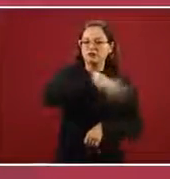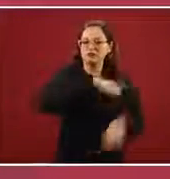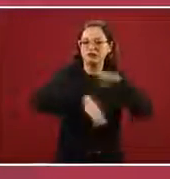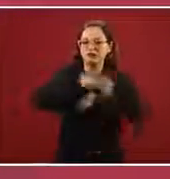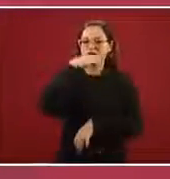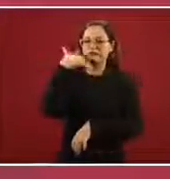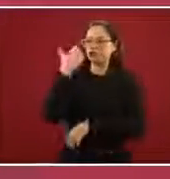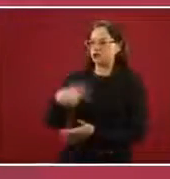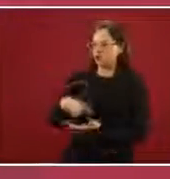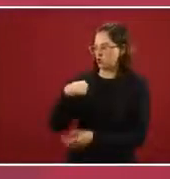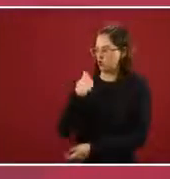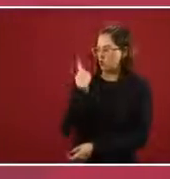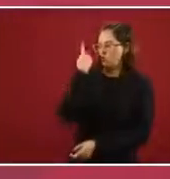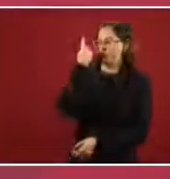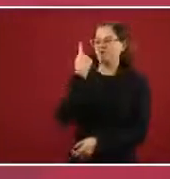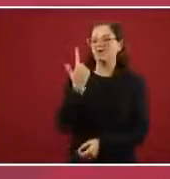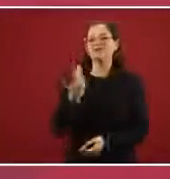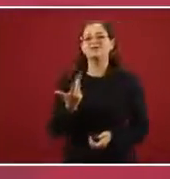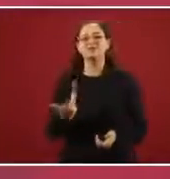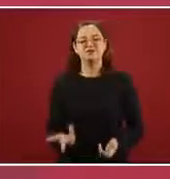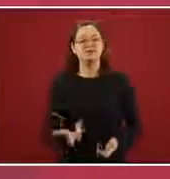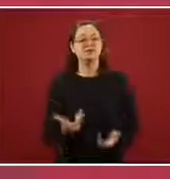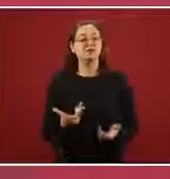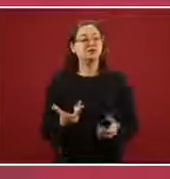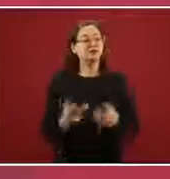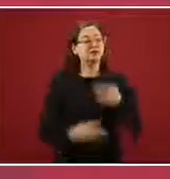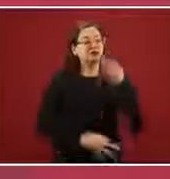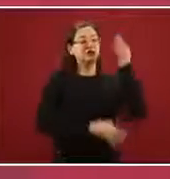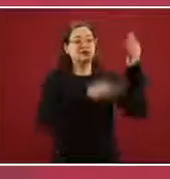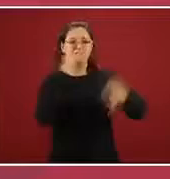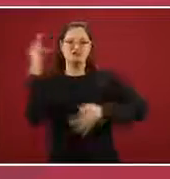ha habido campañas para